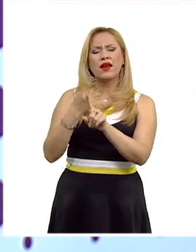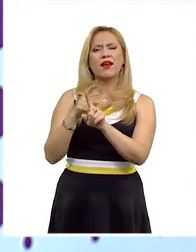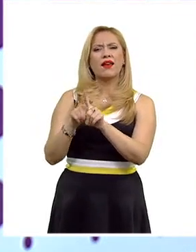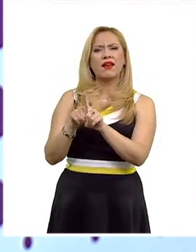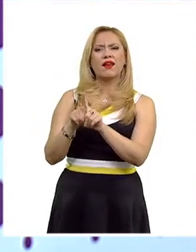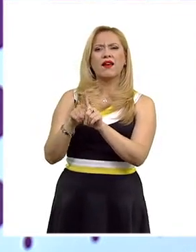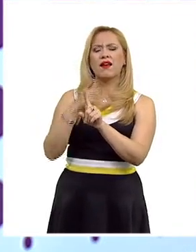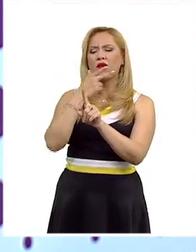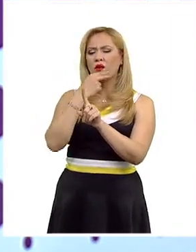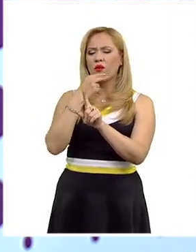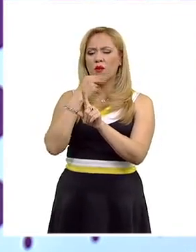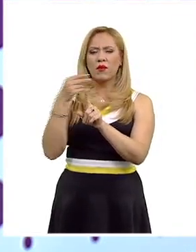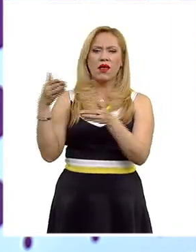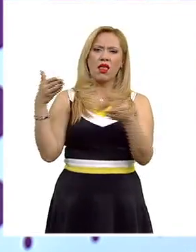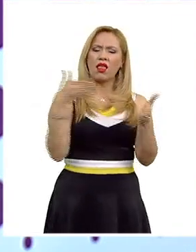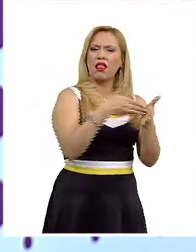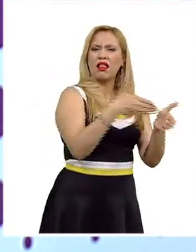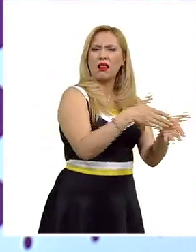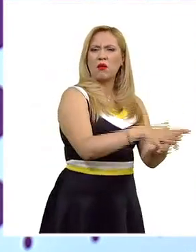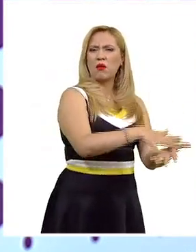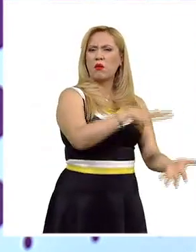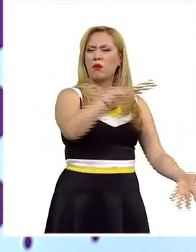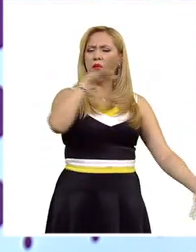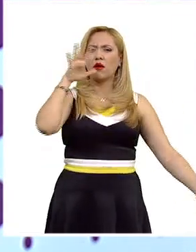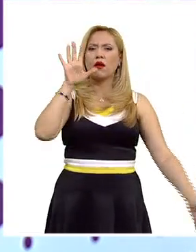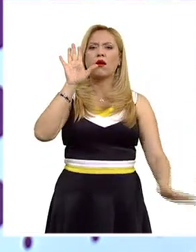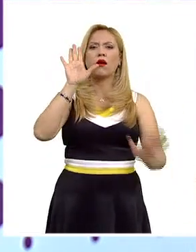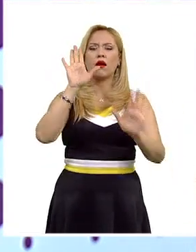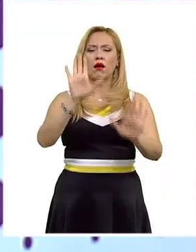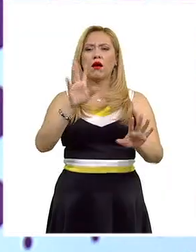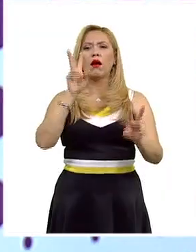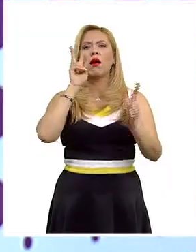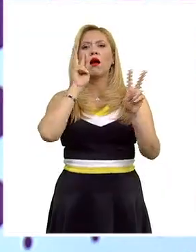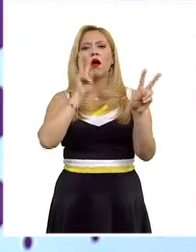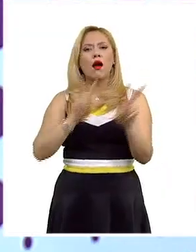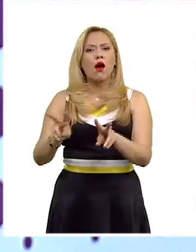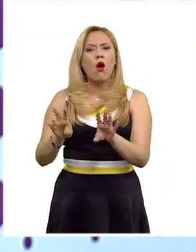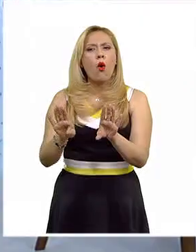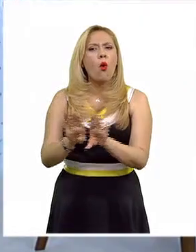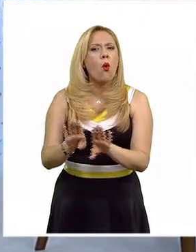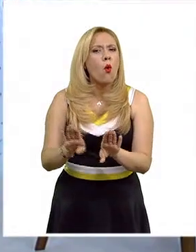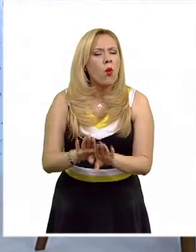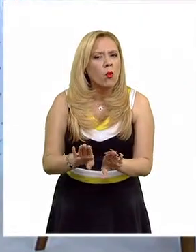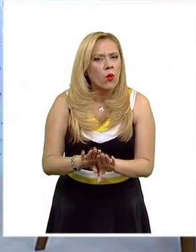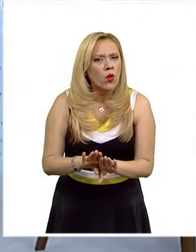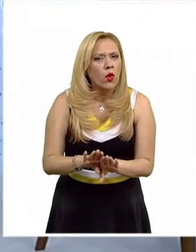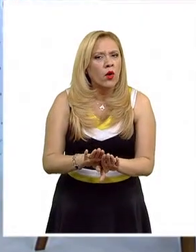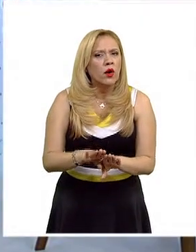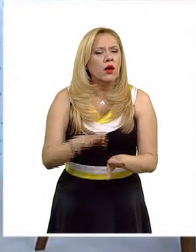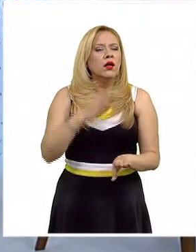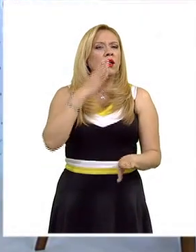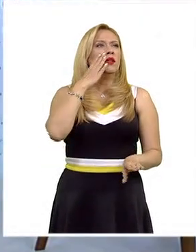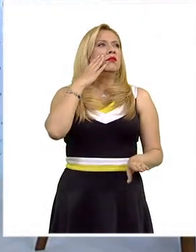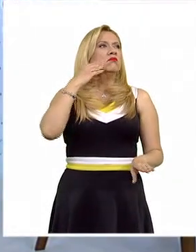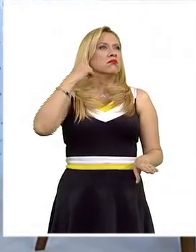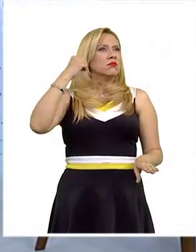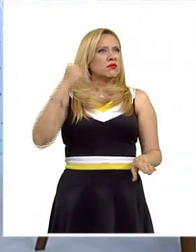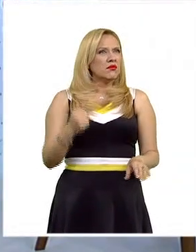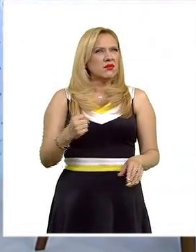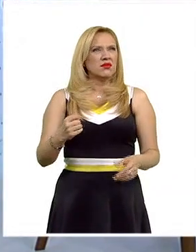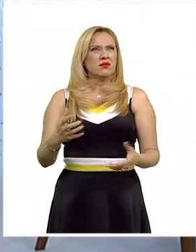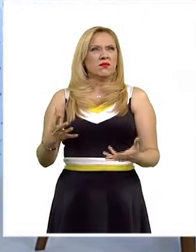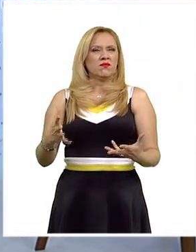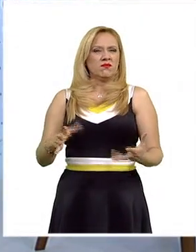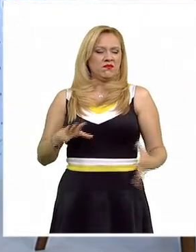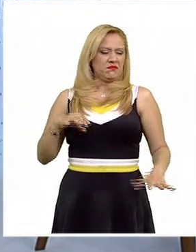y el hostigamiento. Sin embargo, de pronto tenemos también que voltear a ver cómo se construye la masculinidad hegemónica, violenta,